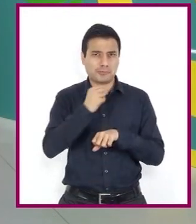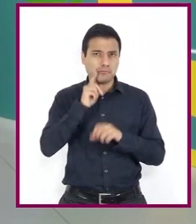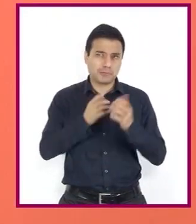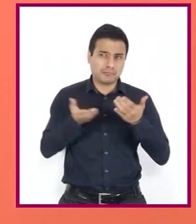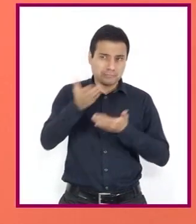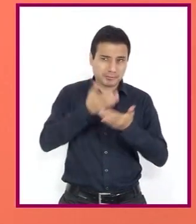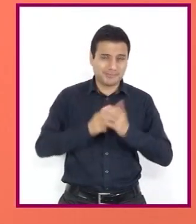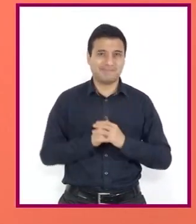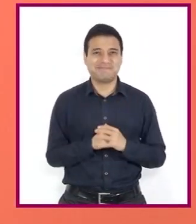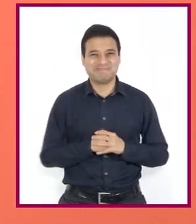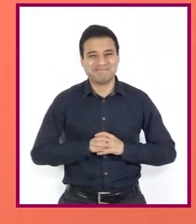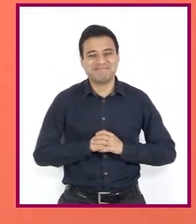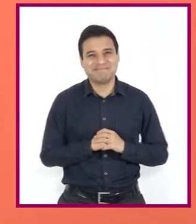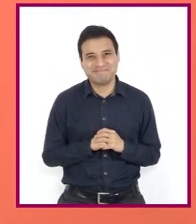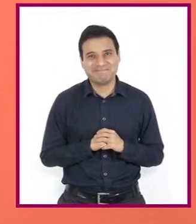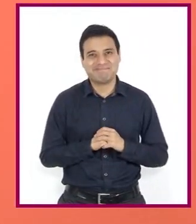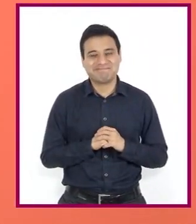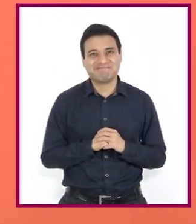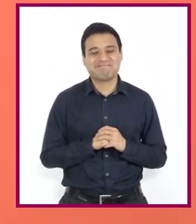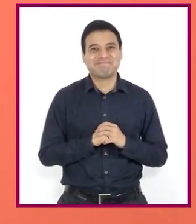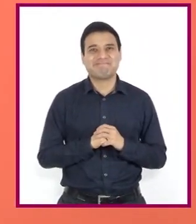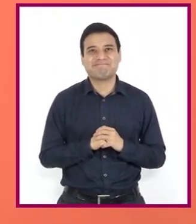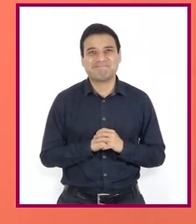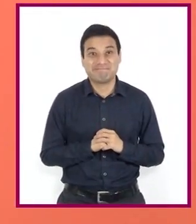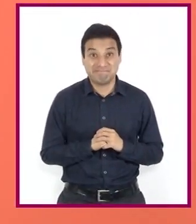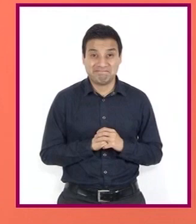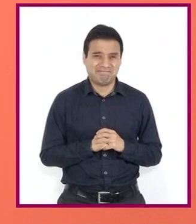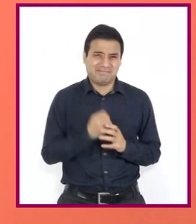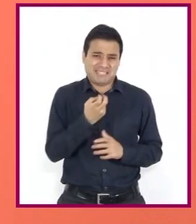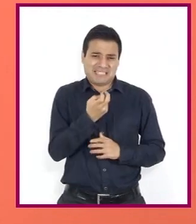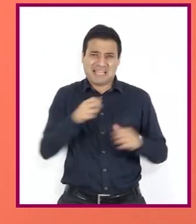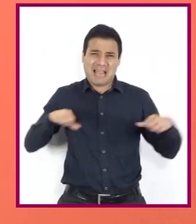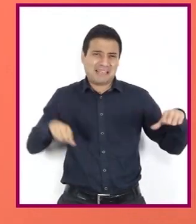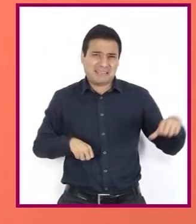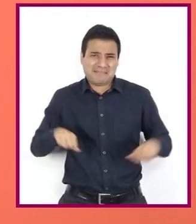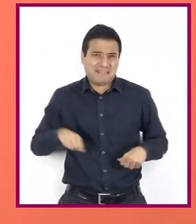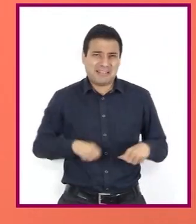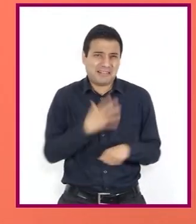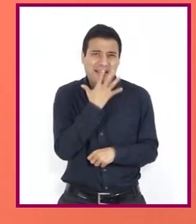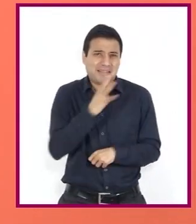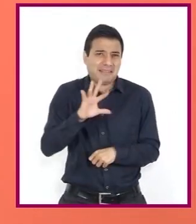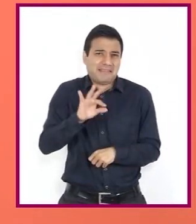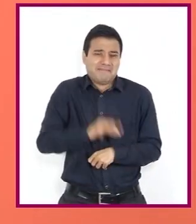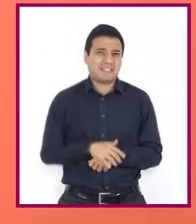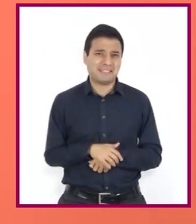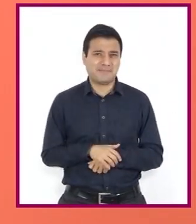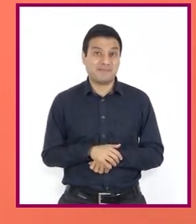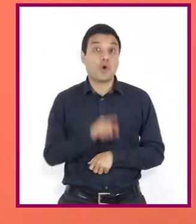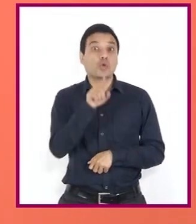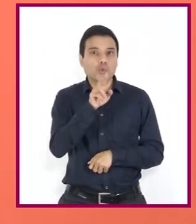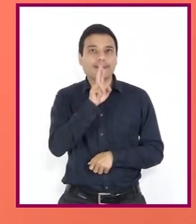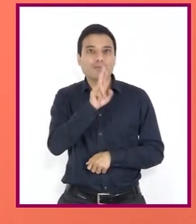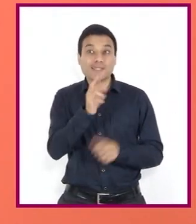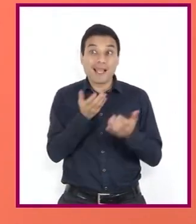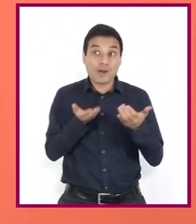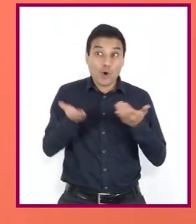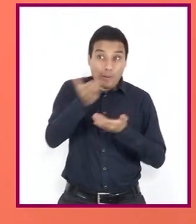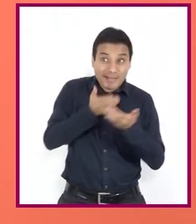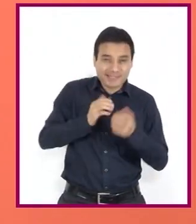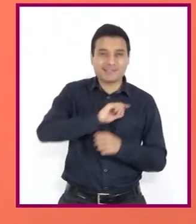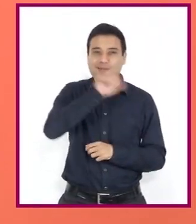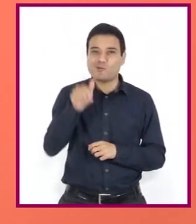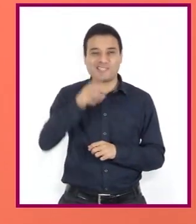grupo. Es un reto muy sencillo, pero que al compartir sus respuestas les dará